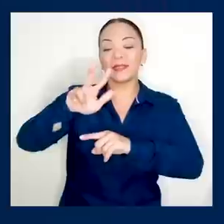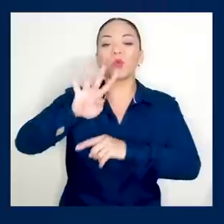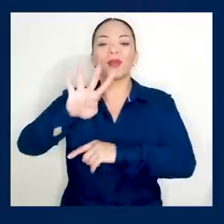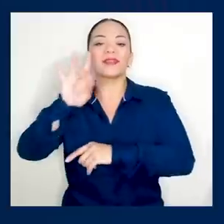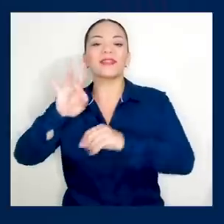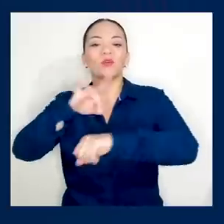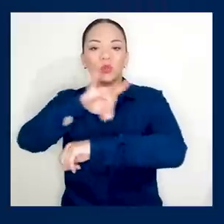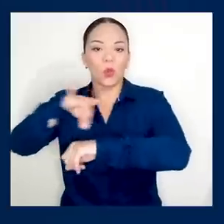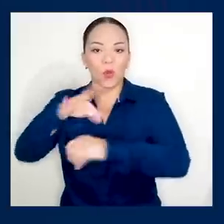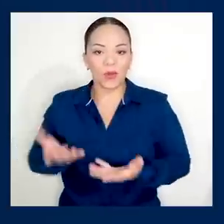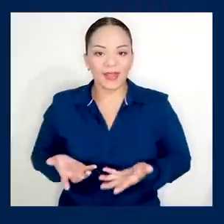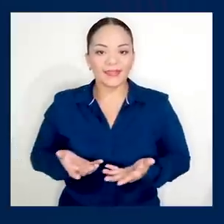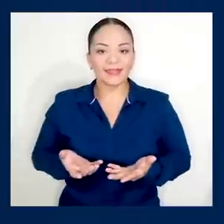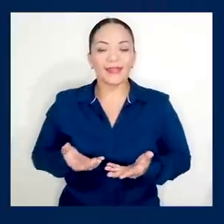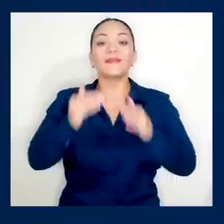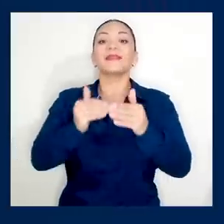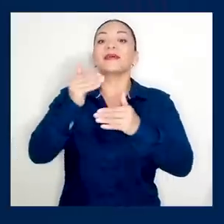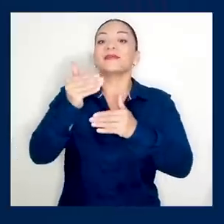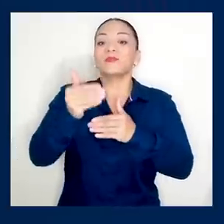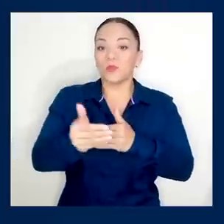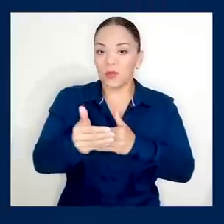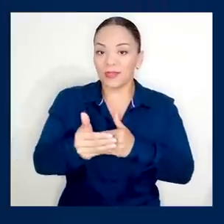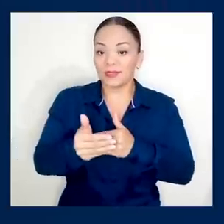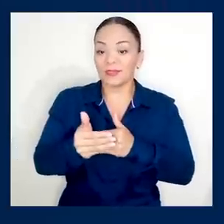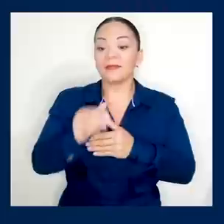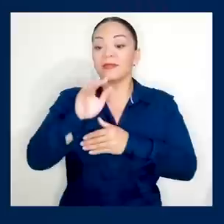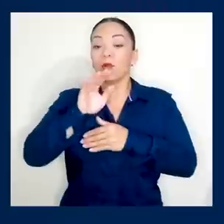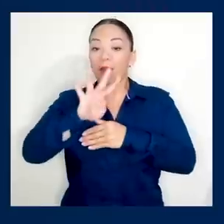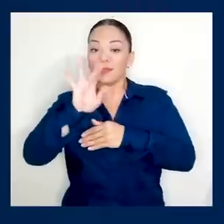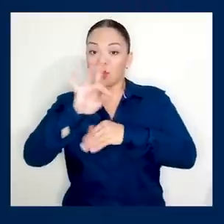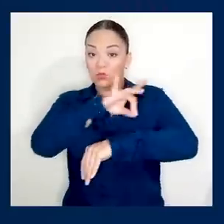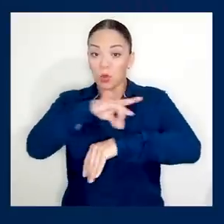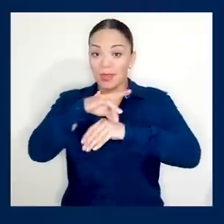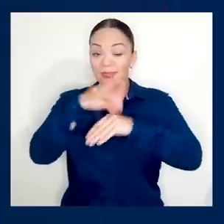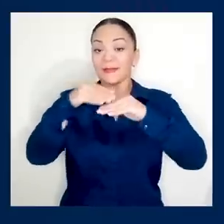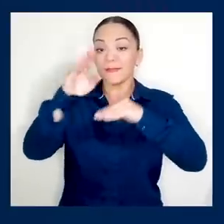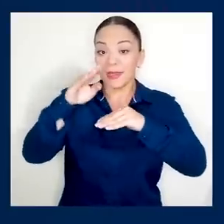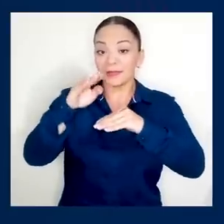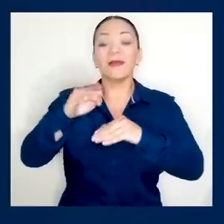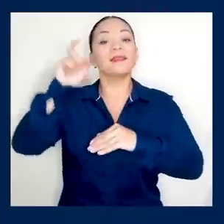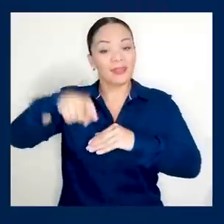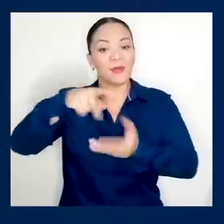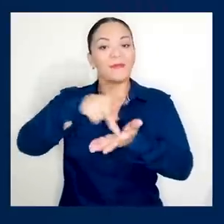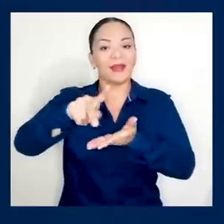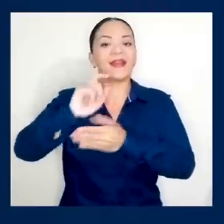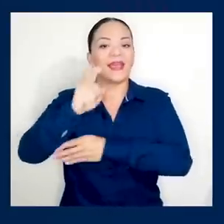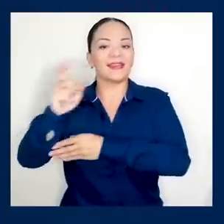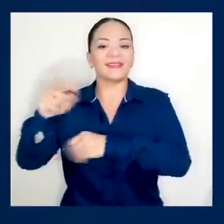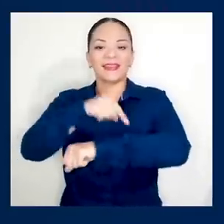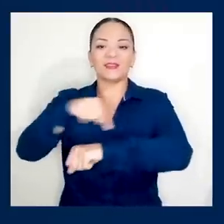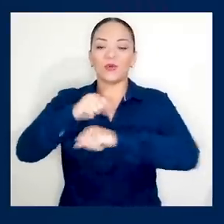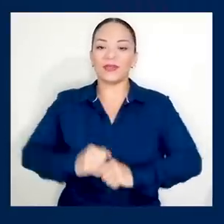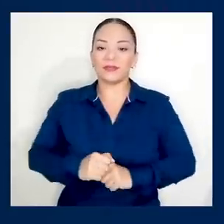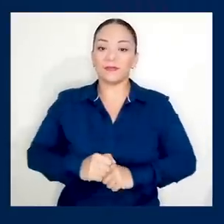4x3, 48 horas. Luego, encima de 48 horas, van a tener que pagar horas extras.